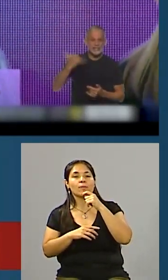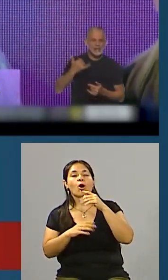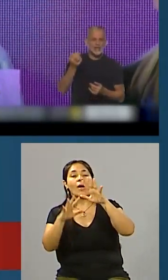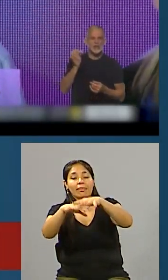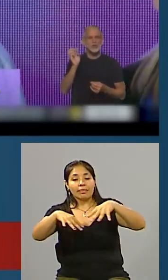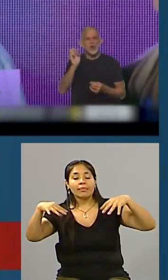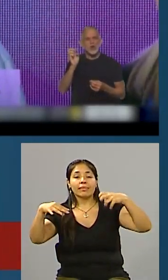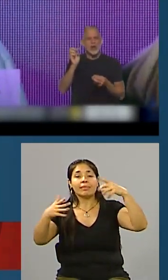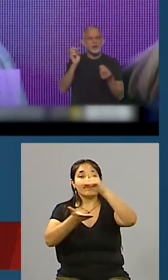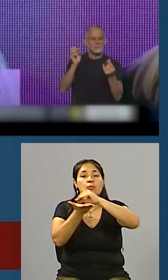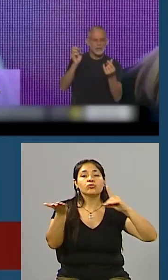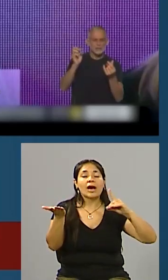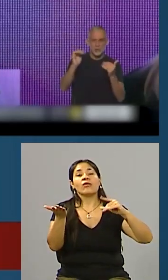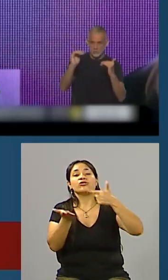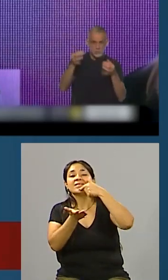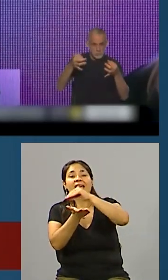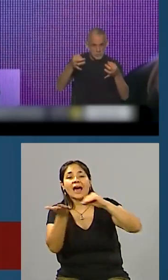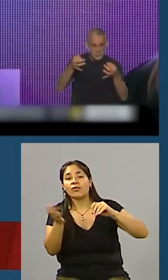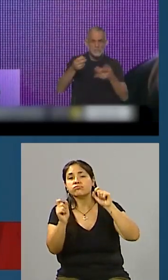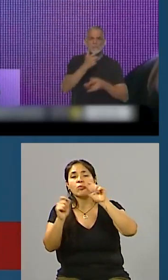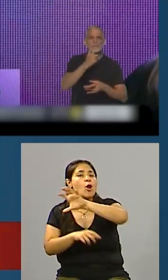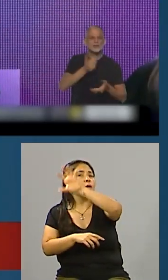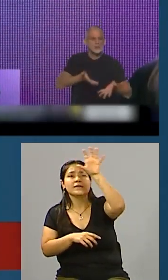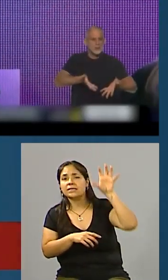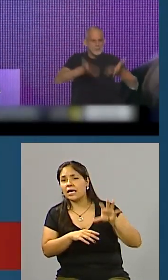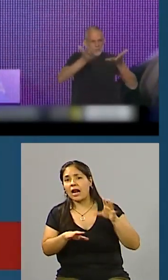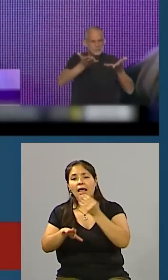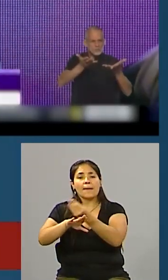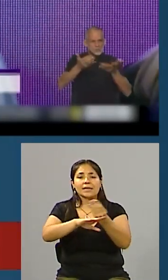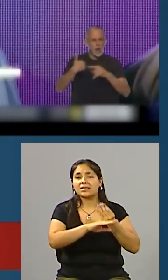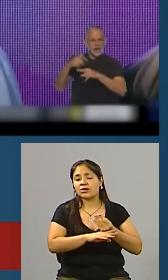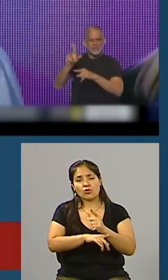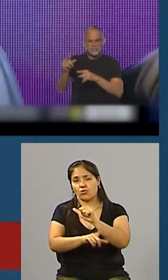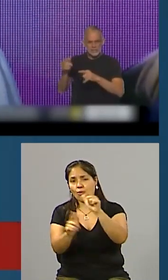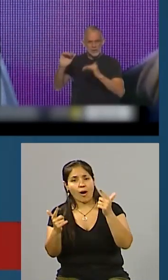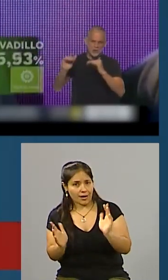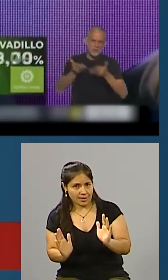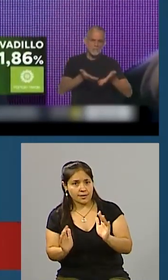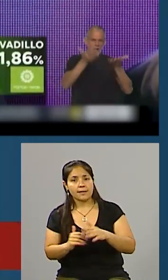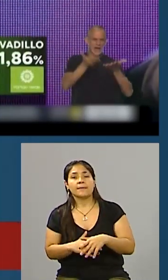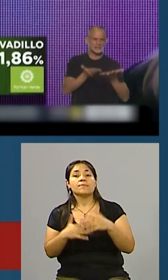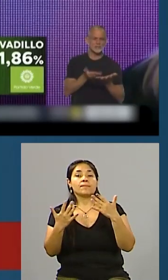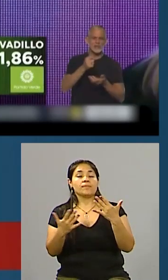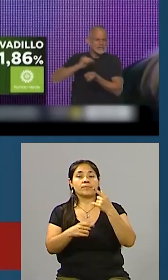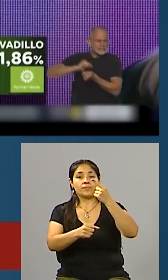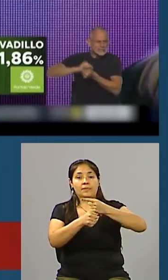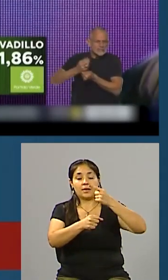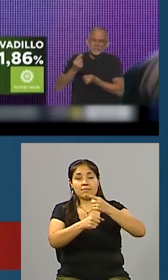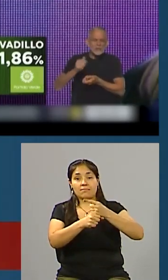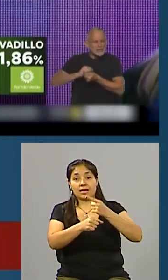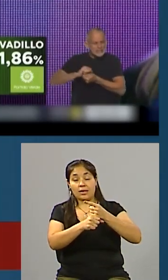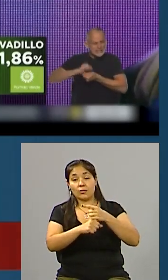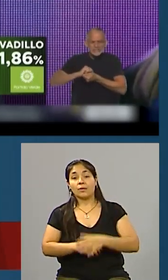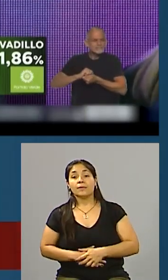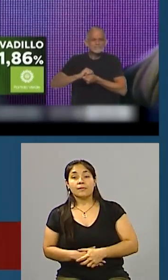en los senados provinciales, en aquellas provincias que los tengan. Por lo tanto, el primer actor que vamos a tener allí